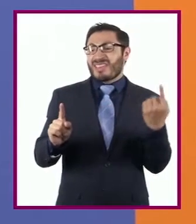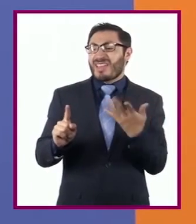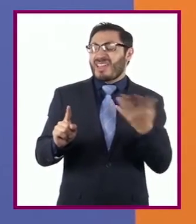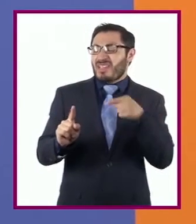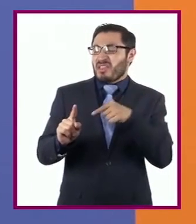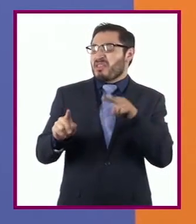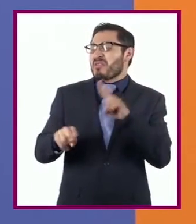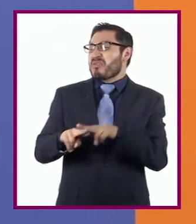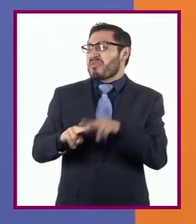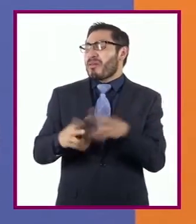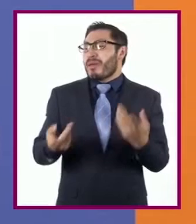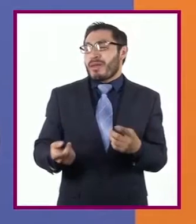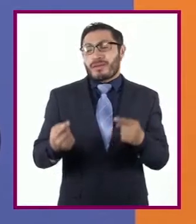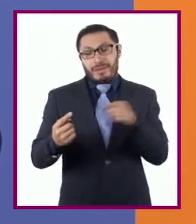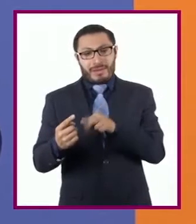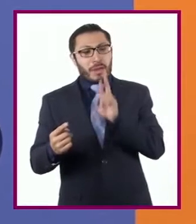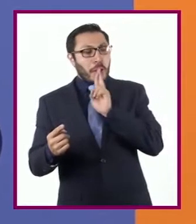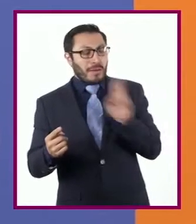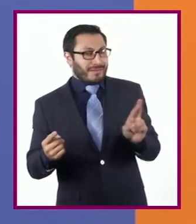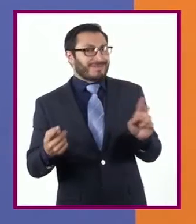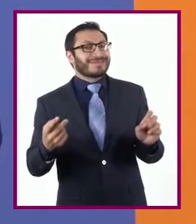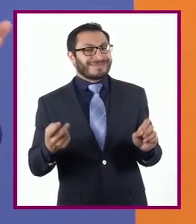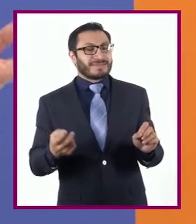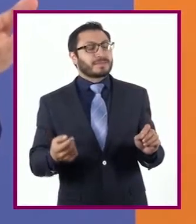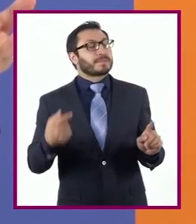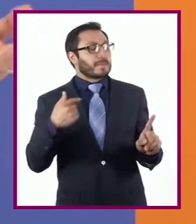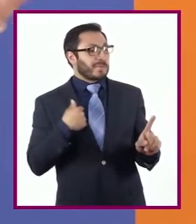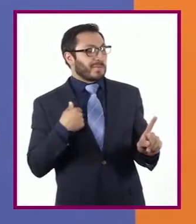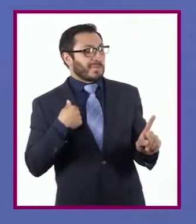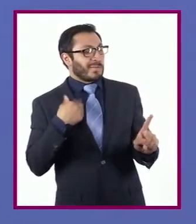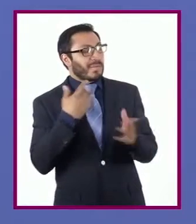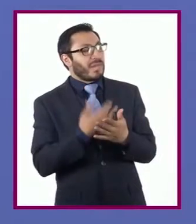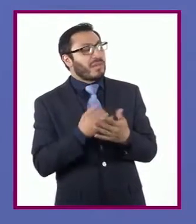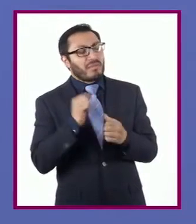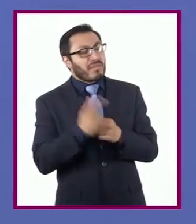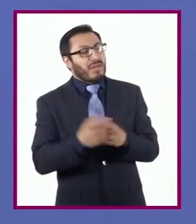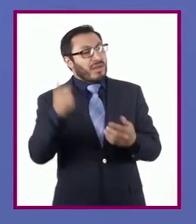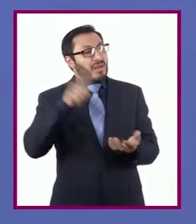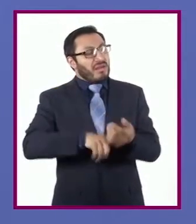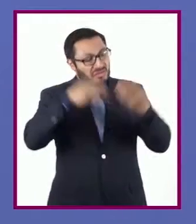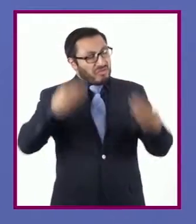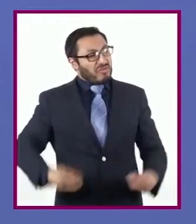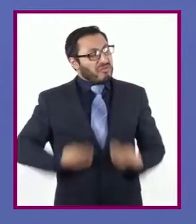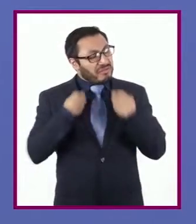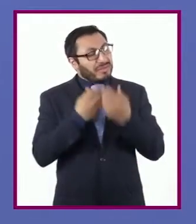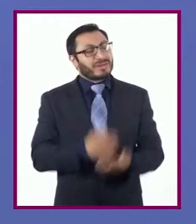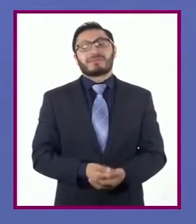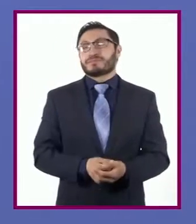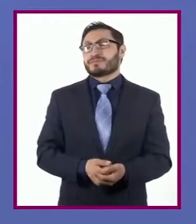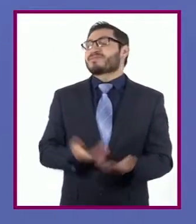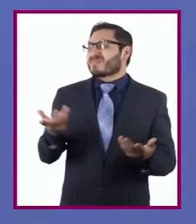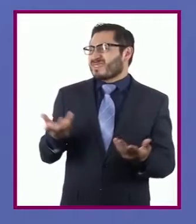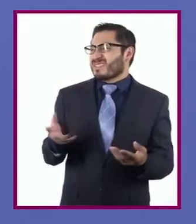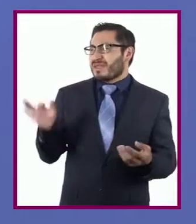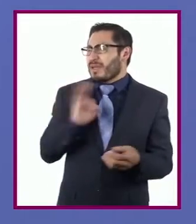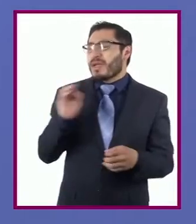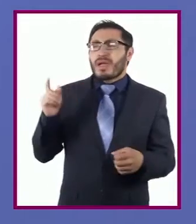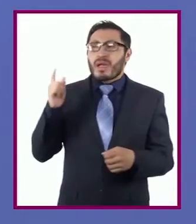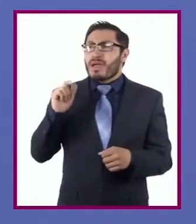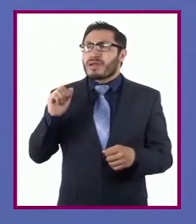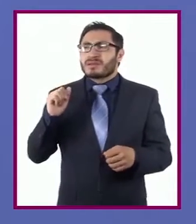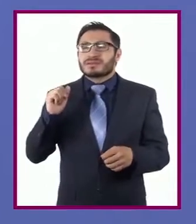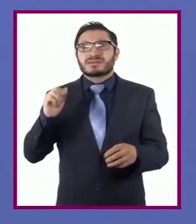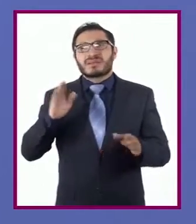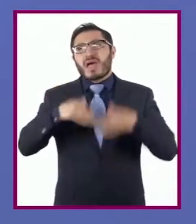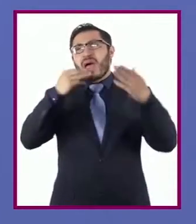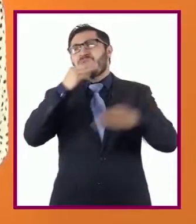sentado? Y este le contesta, esperando algo de la vida. Doctora, ¿será que en el mundo hay muchas personas así esperando